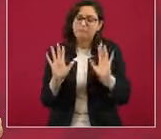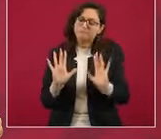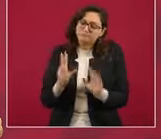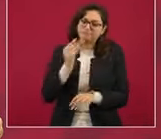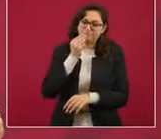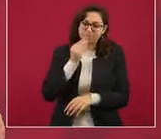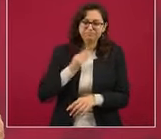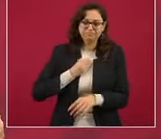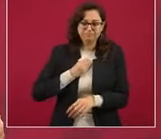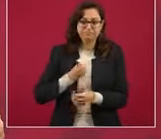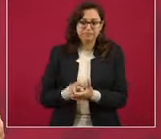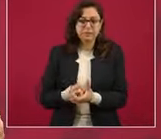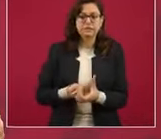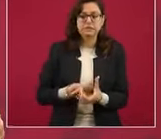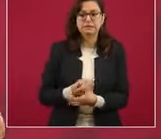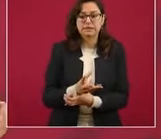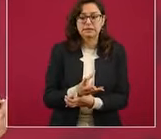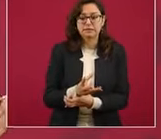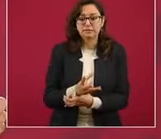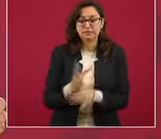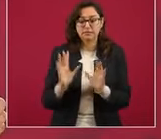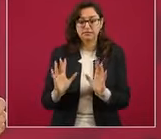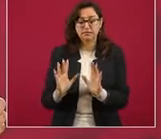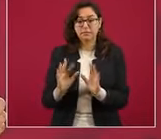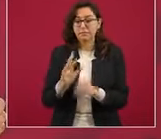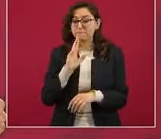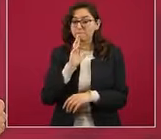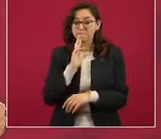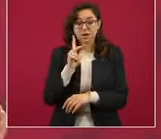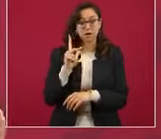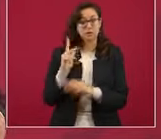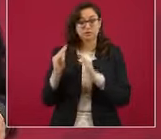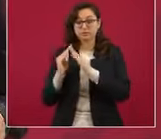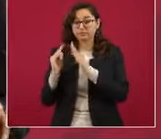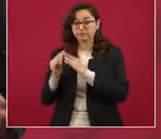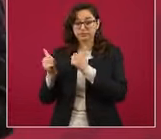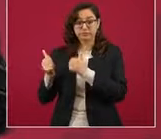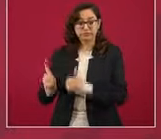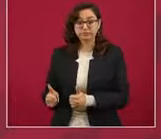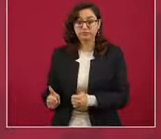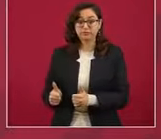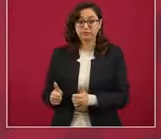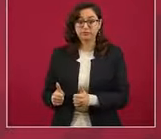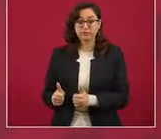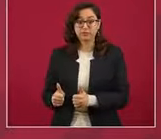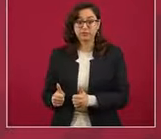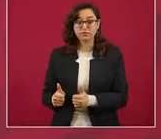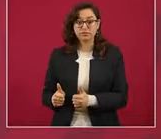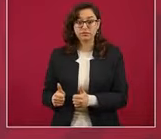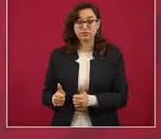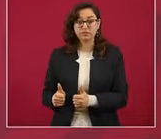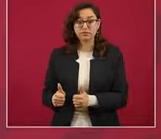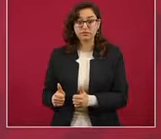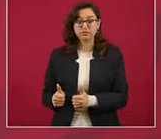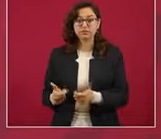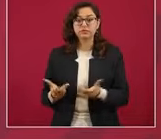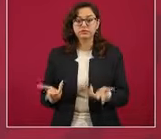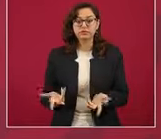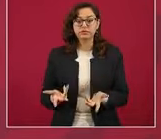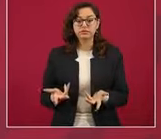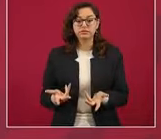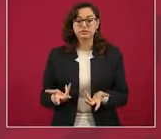y poder pasar esta situación, que ya la hemos